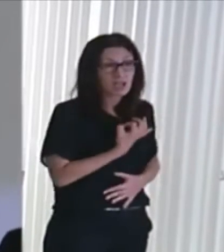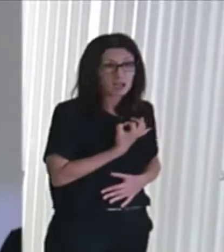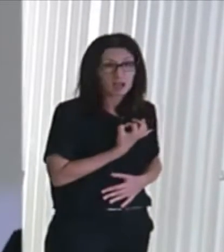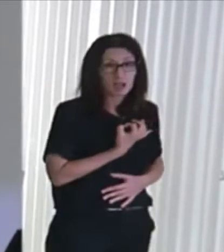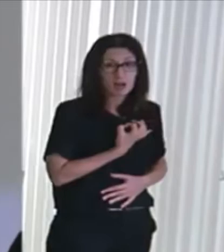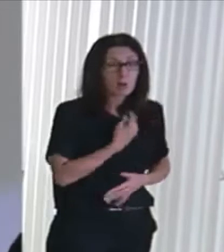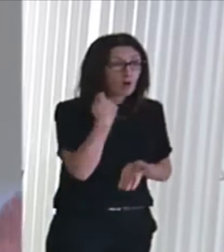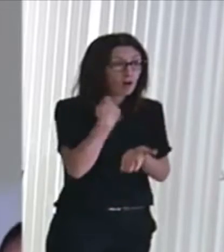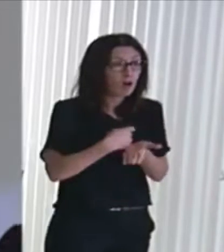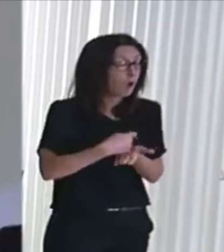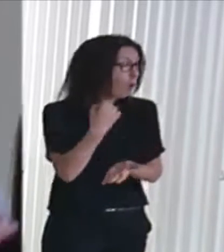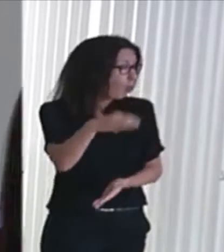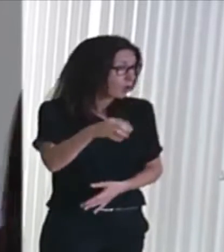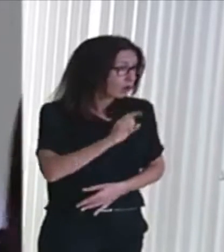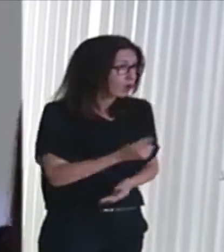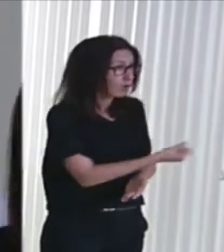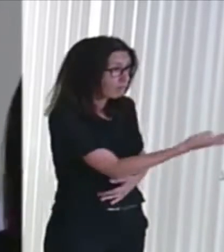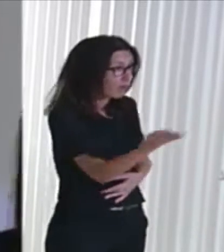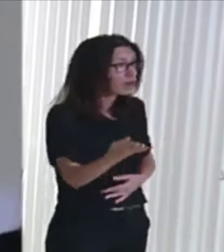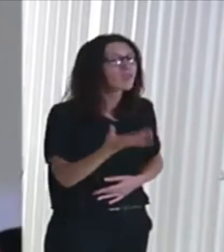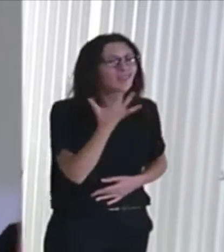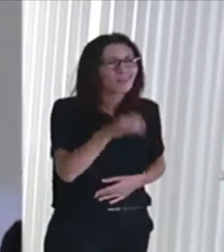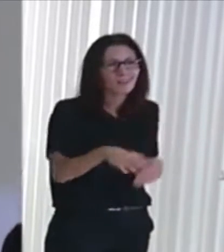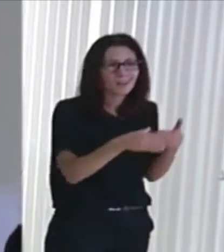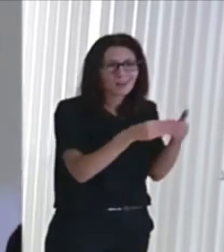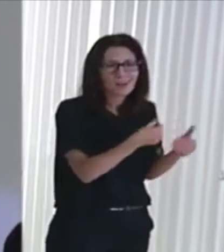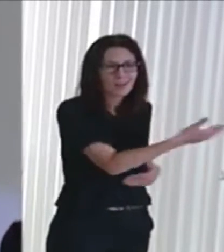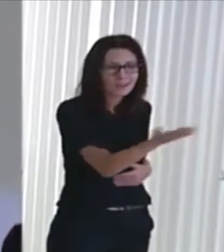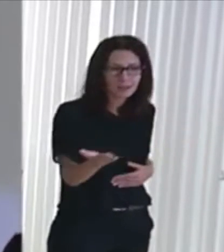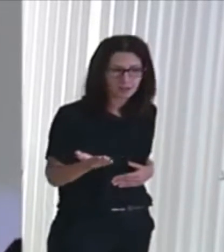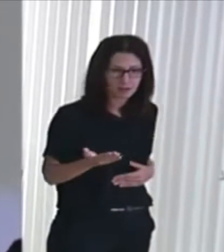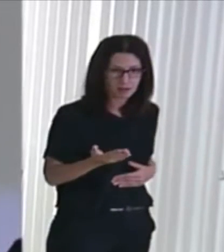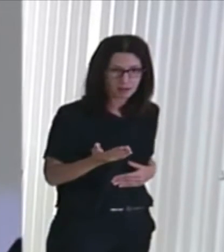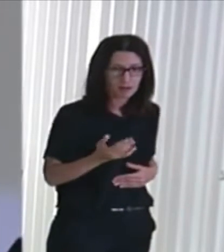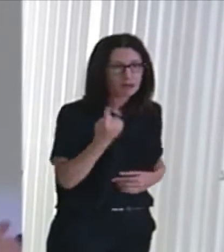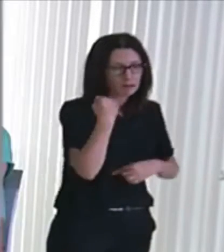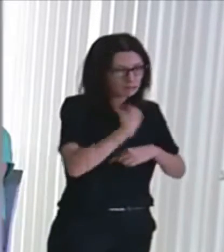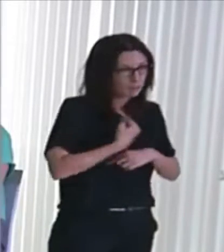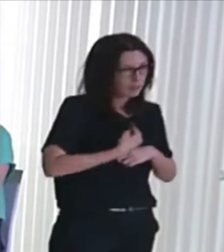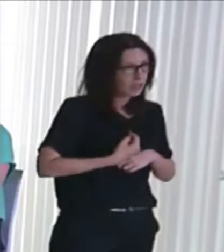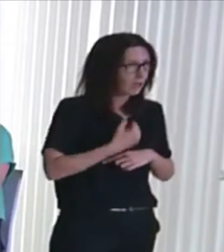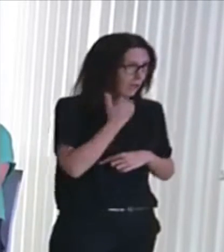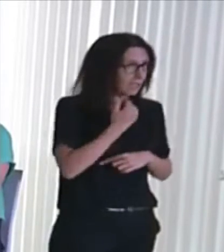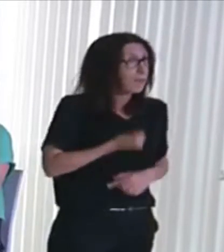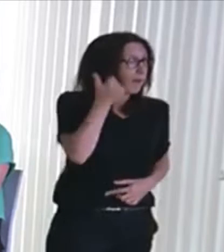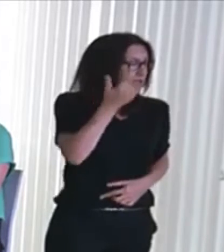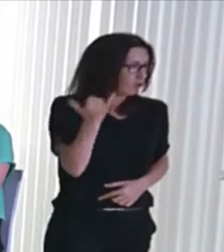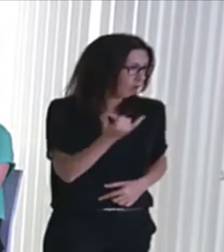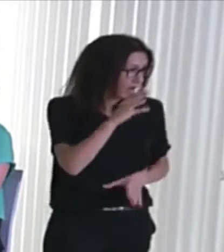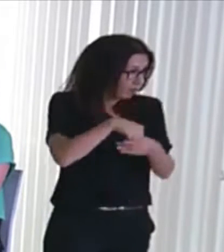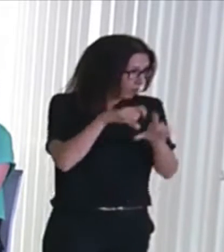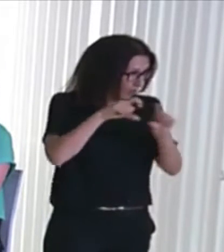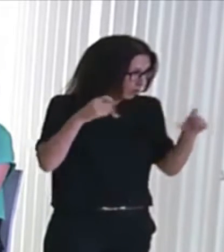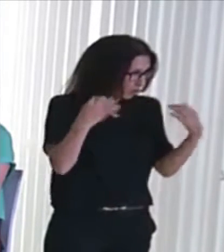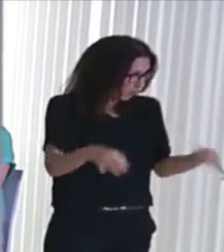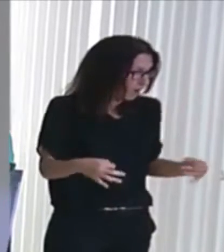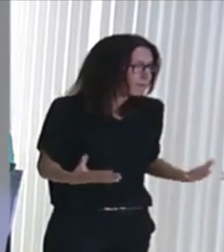¿no? Pero tienes jefes, que son los clientes, que te mandan tanto más que un jefe en una compañía. Y